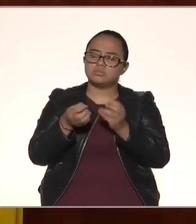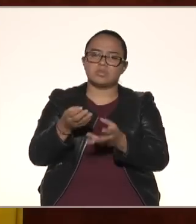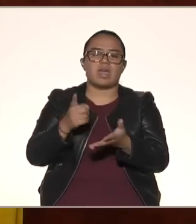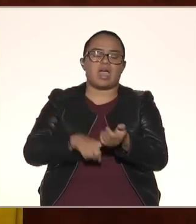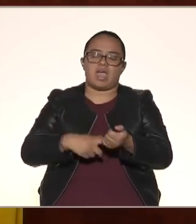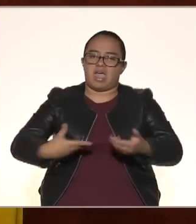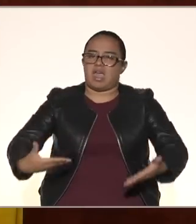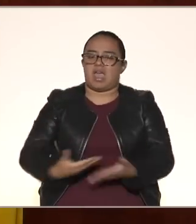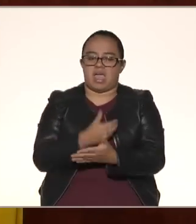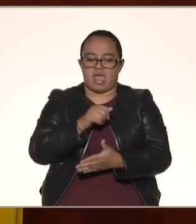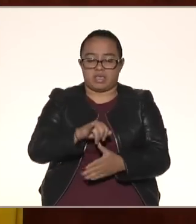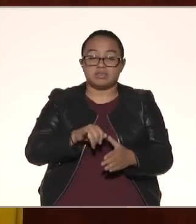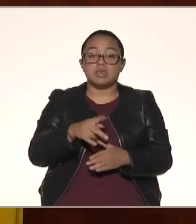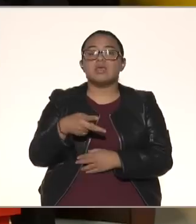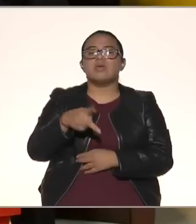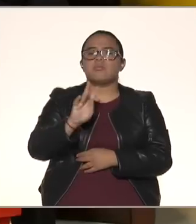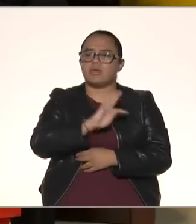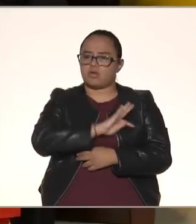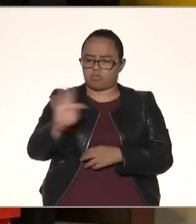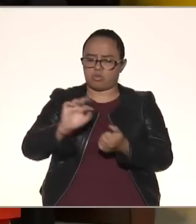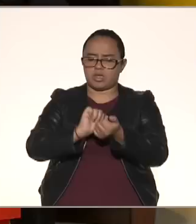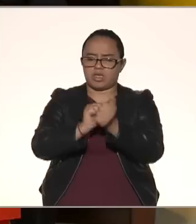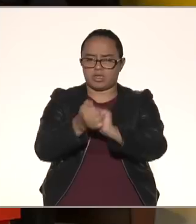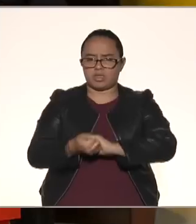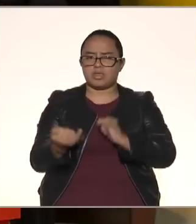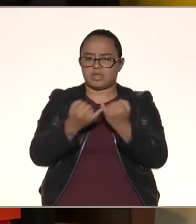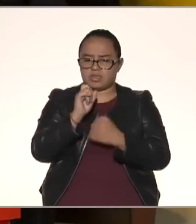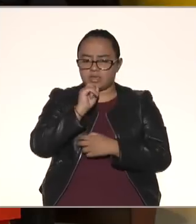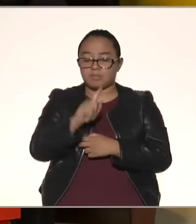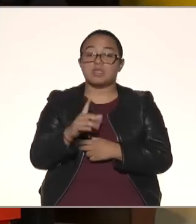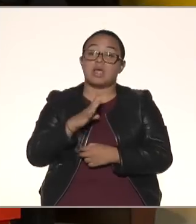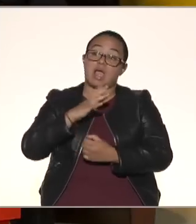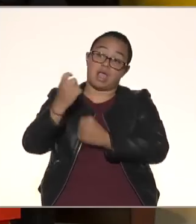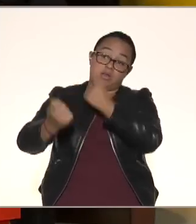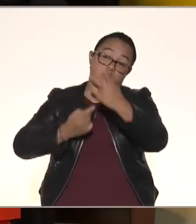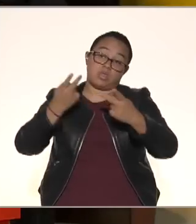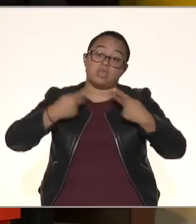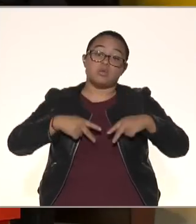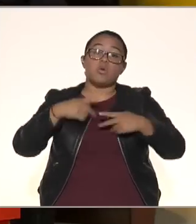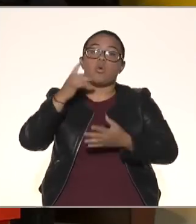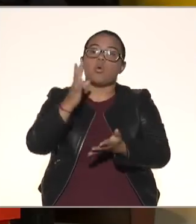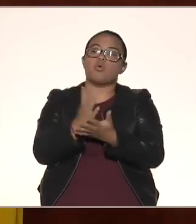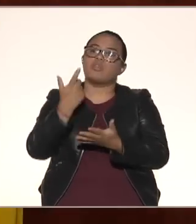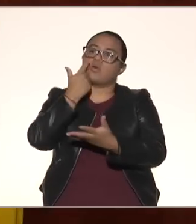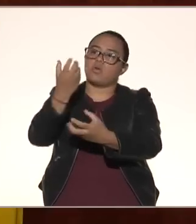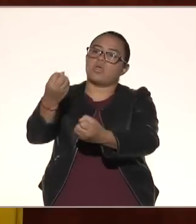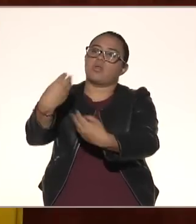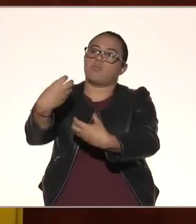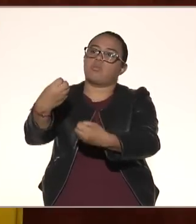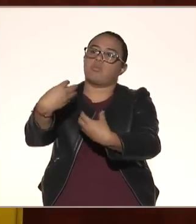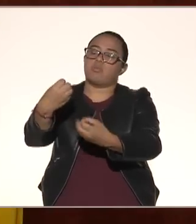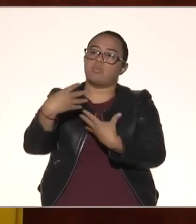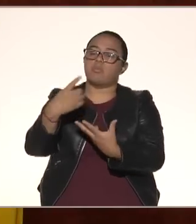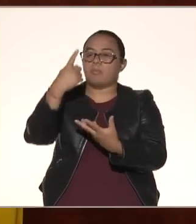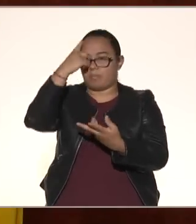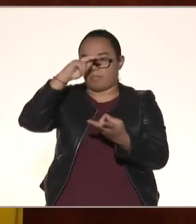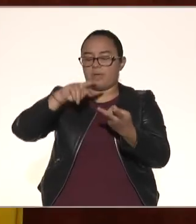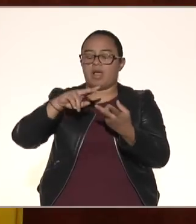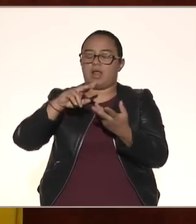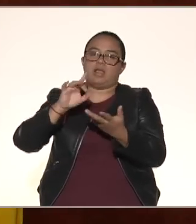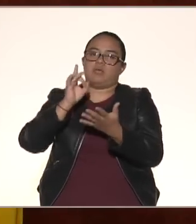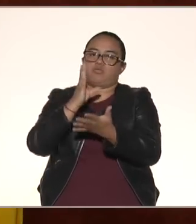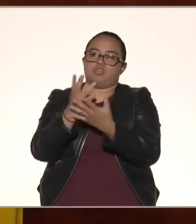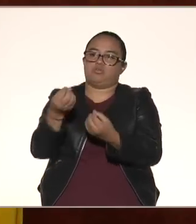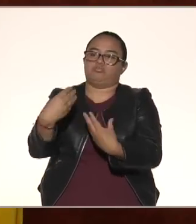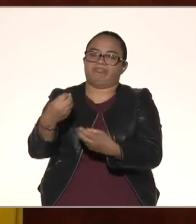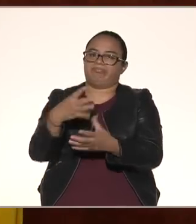pero también se puede hacer, aunque hay personas dicen que solo quieren recibir algo a cambio. También